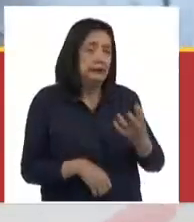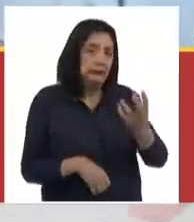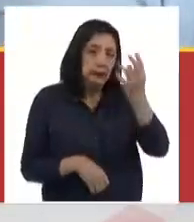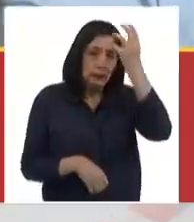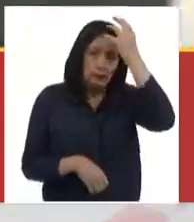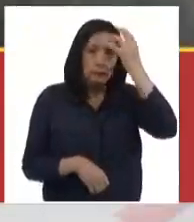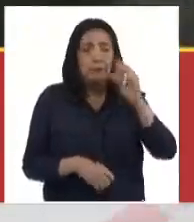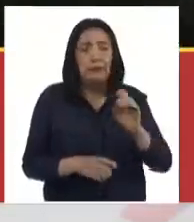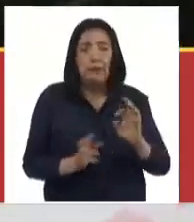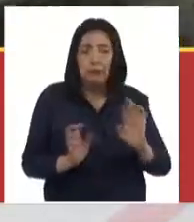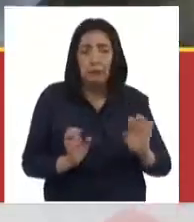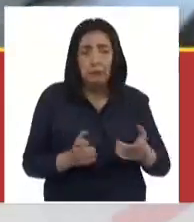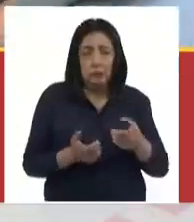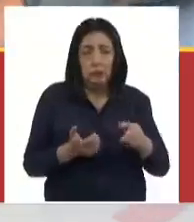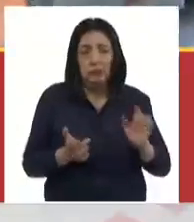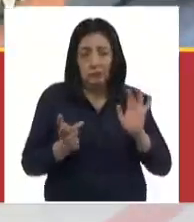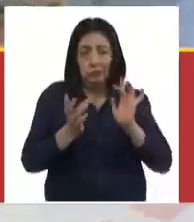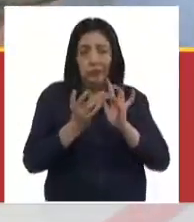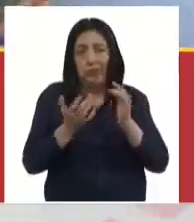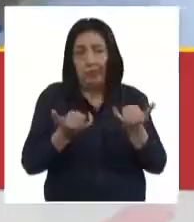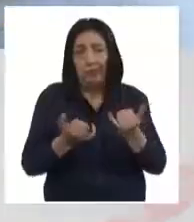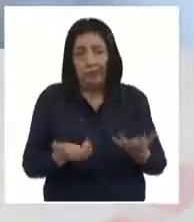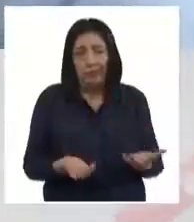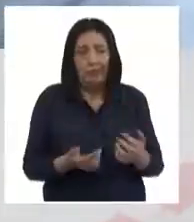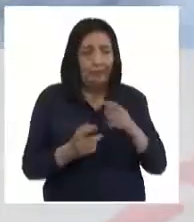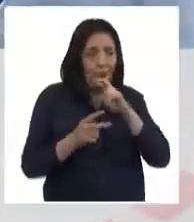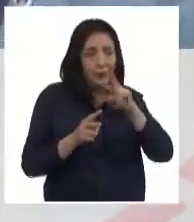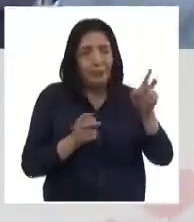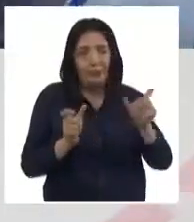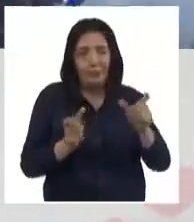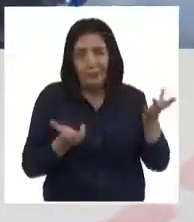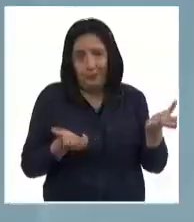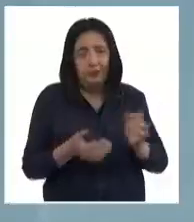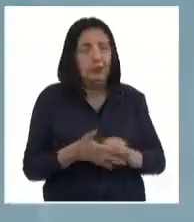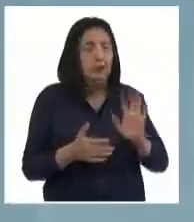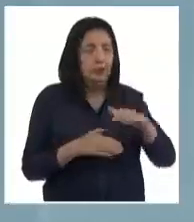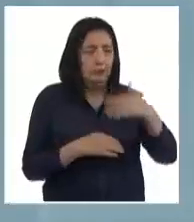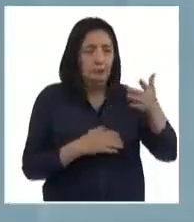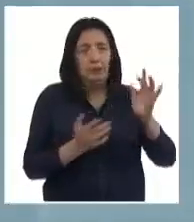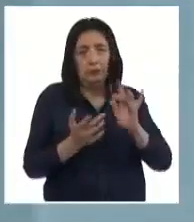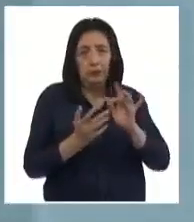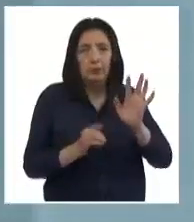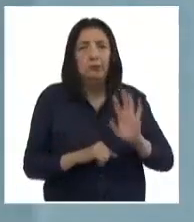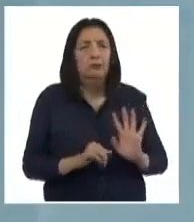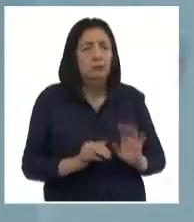Castillo aproveche este, que es un enlace en vivo. Jorge, regresamos contigo en unos minutos porque los dirigentes...